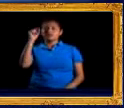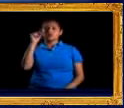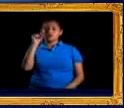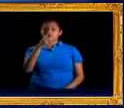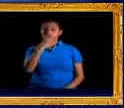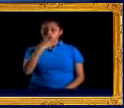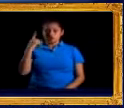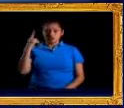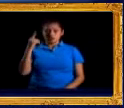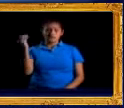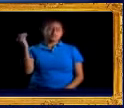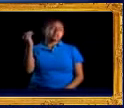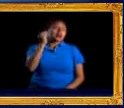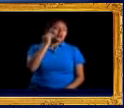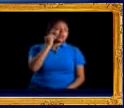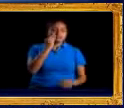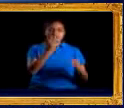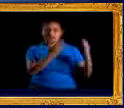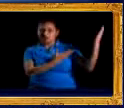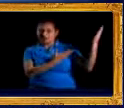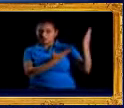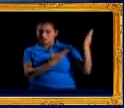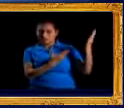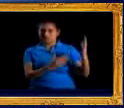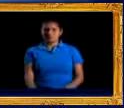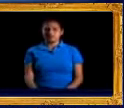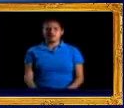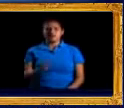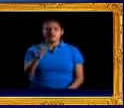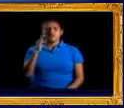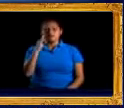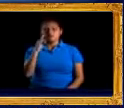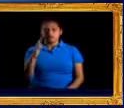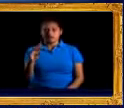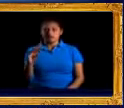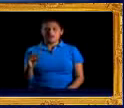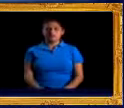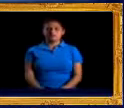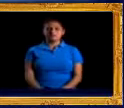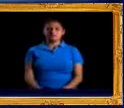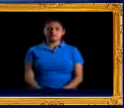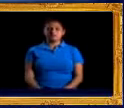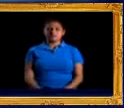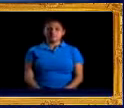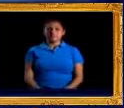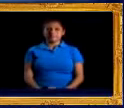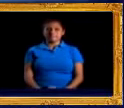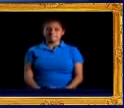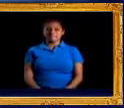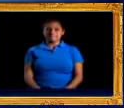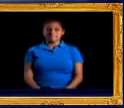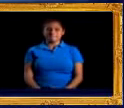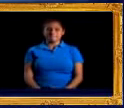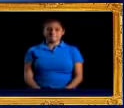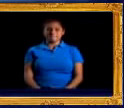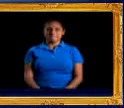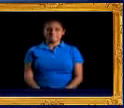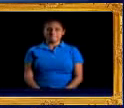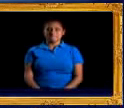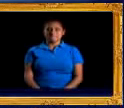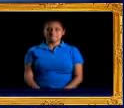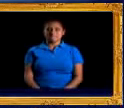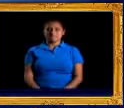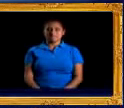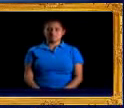tu Dios servirás. Mire la economía del reino. Pero la economía del mundo es